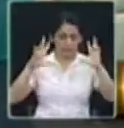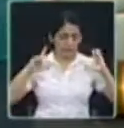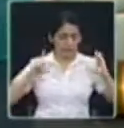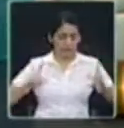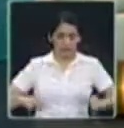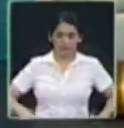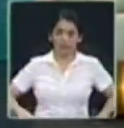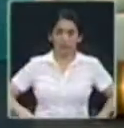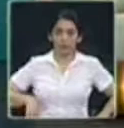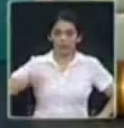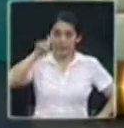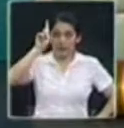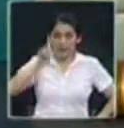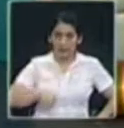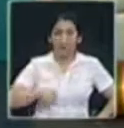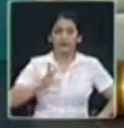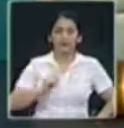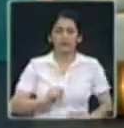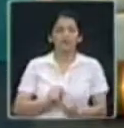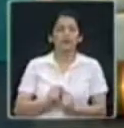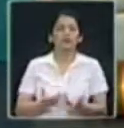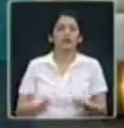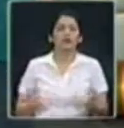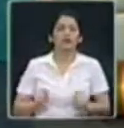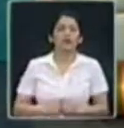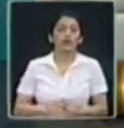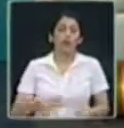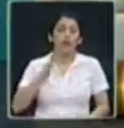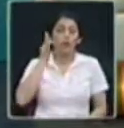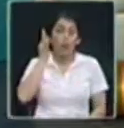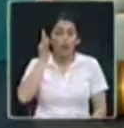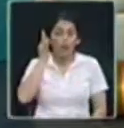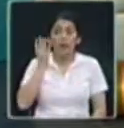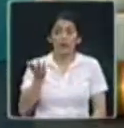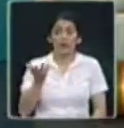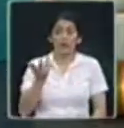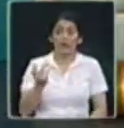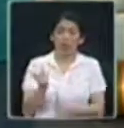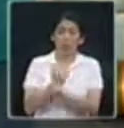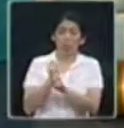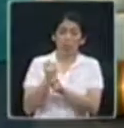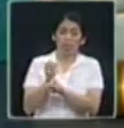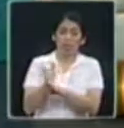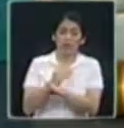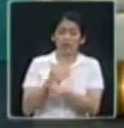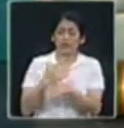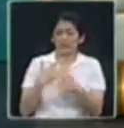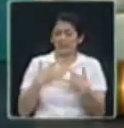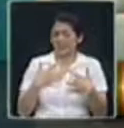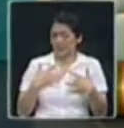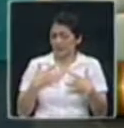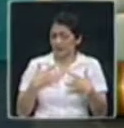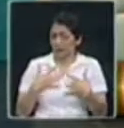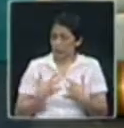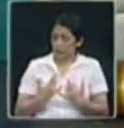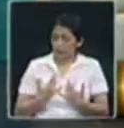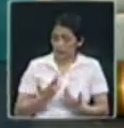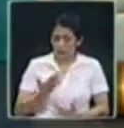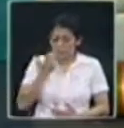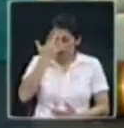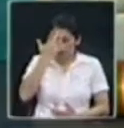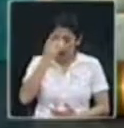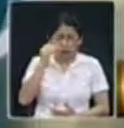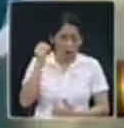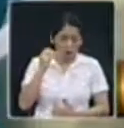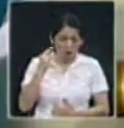estar habilitadas las salas de primera acogida a las víctimas de violencia para que ellas puedan recibir la atención oportuna y necesaria, que